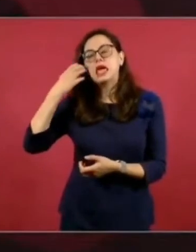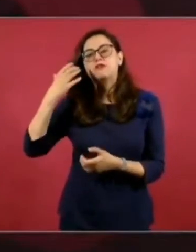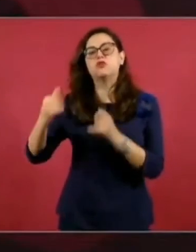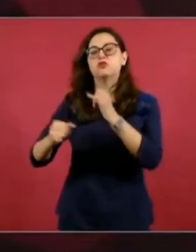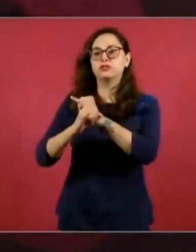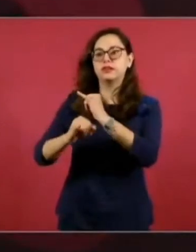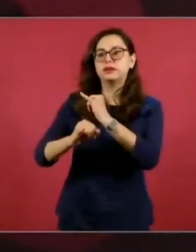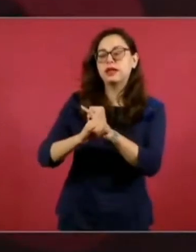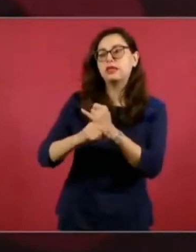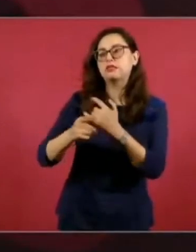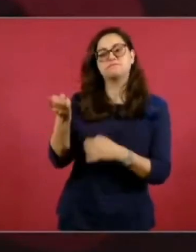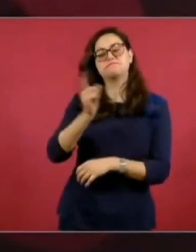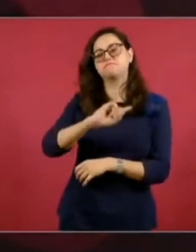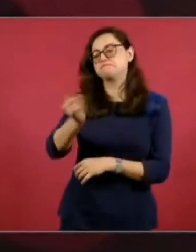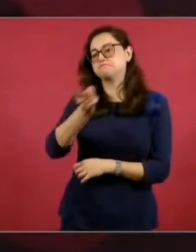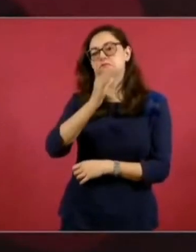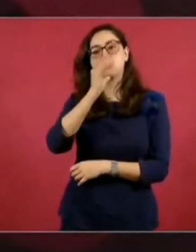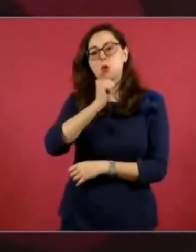No puede.